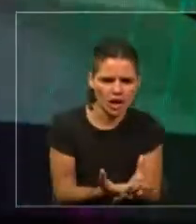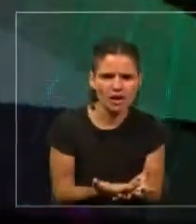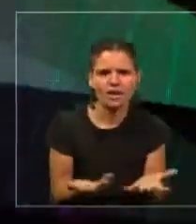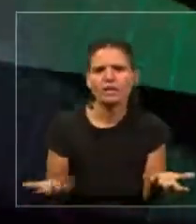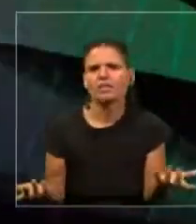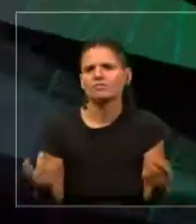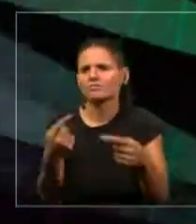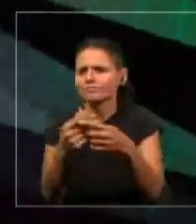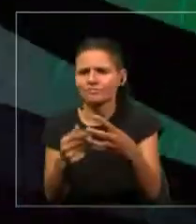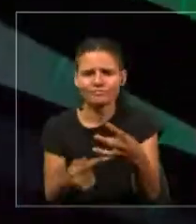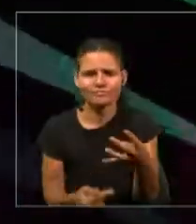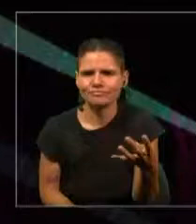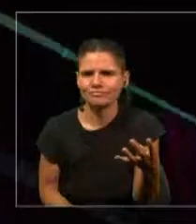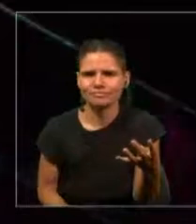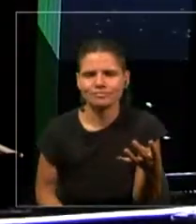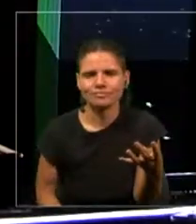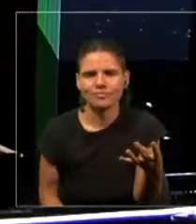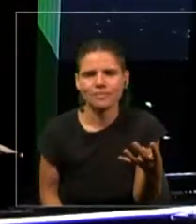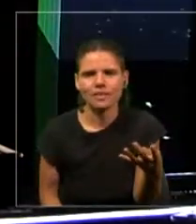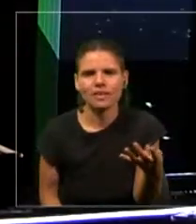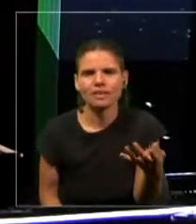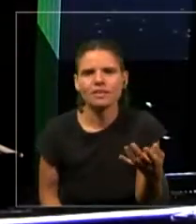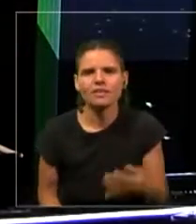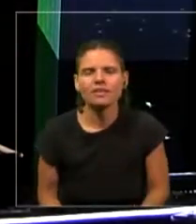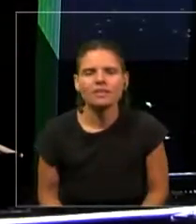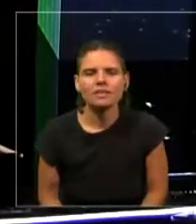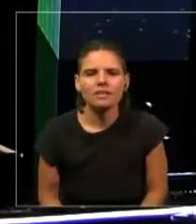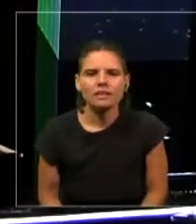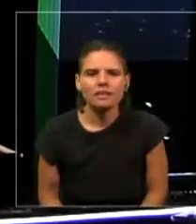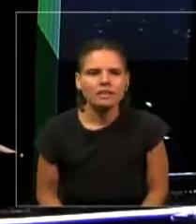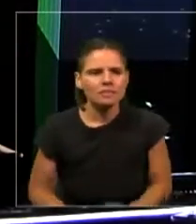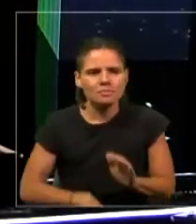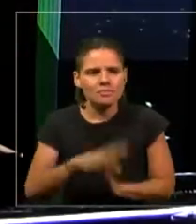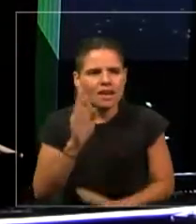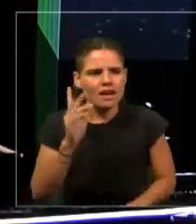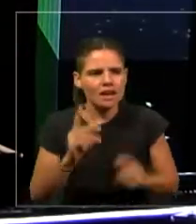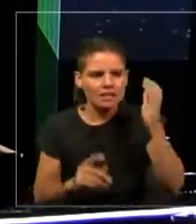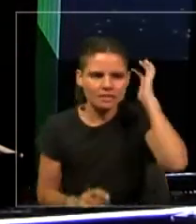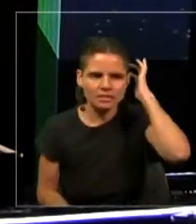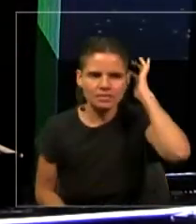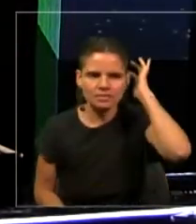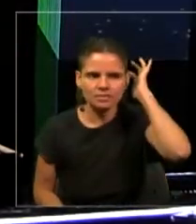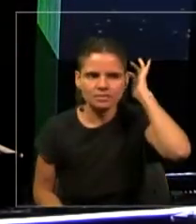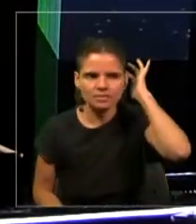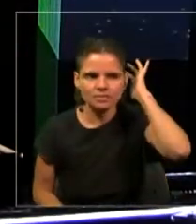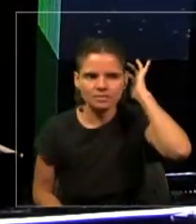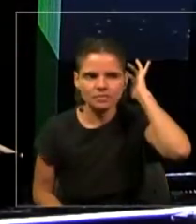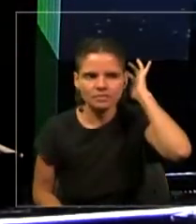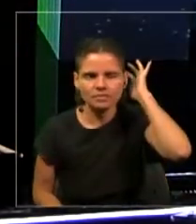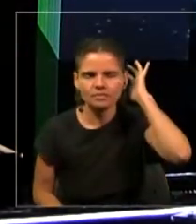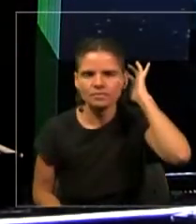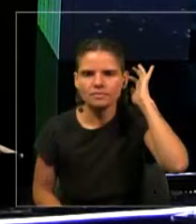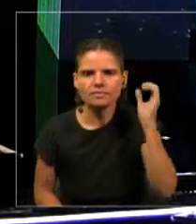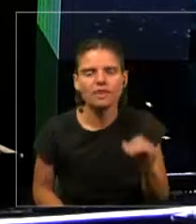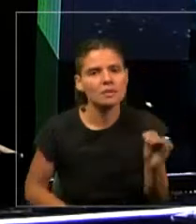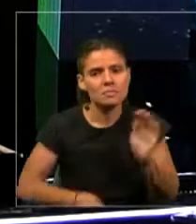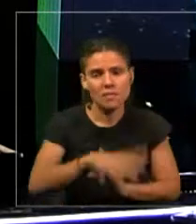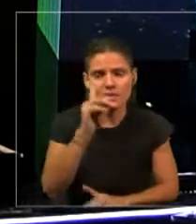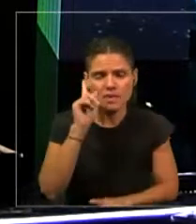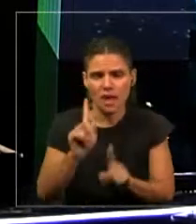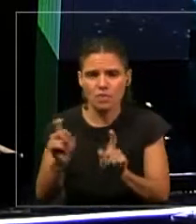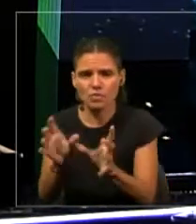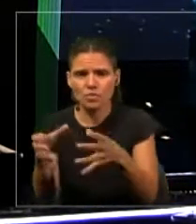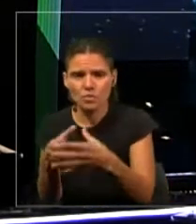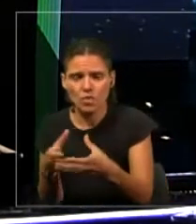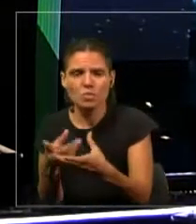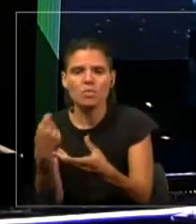y sobre todo para los grupos, la amplitud del mercado de